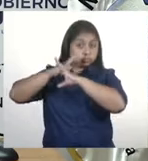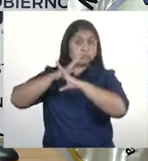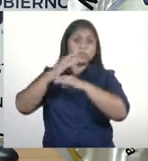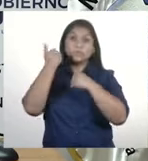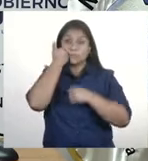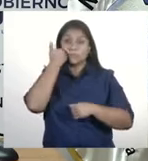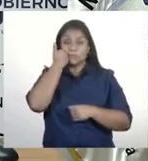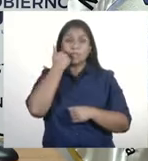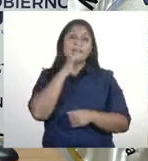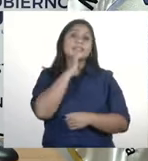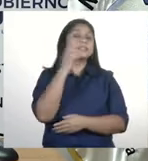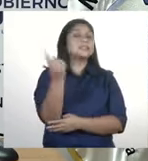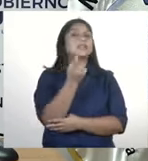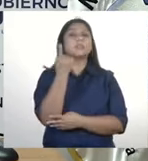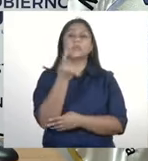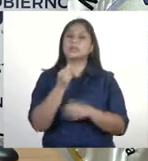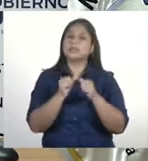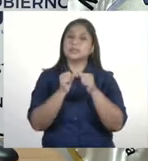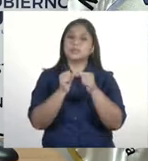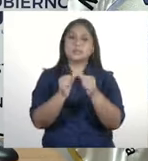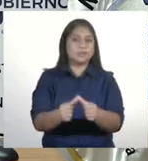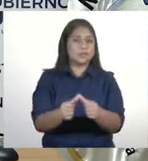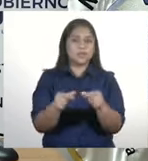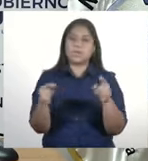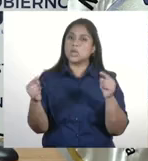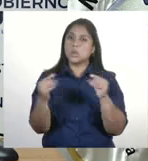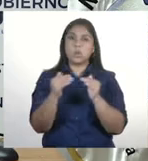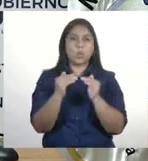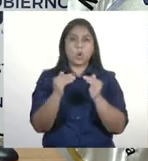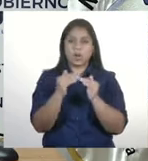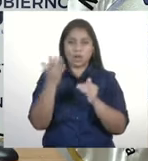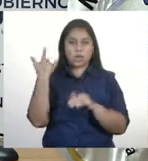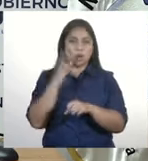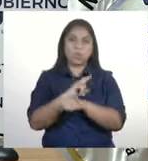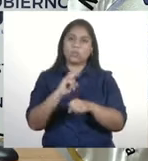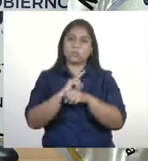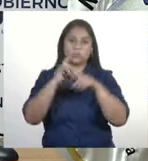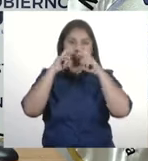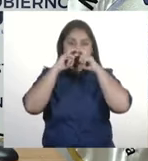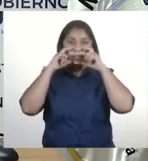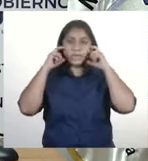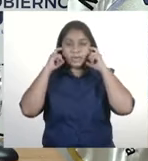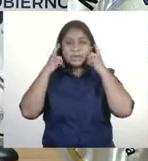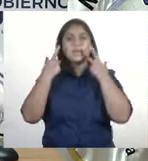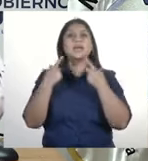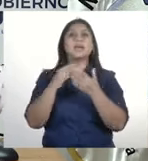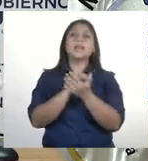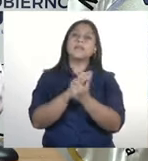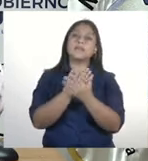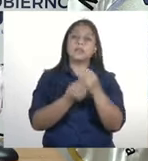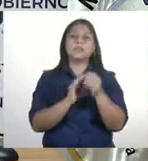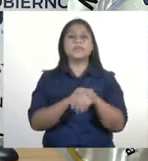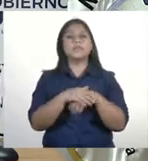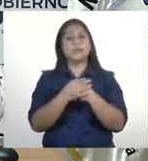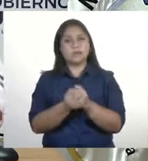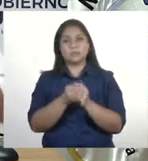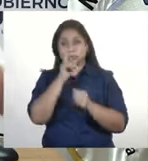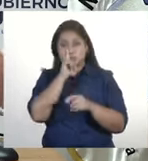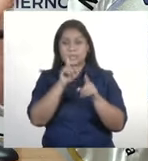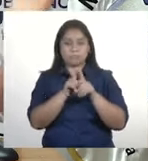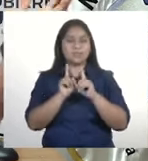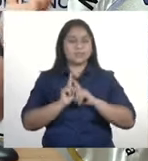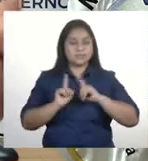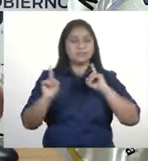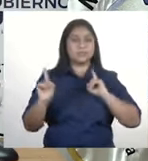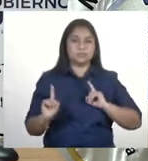enfermedad es importante continuar con las medidas preventivas, como el uso de la mascarilla, el lavado de manos y